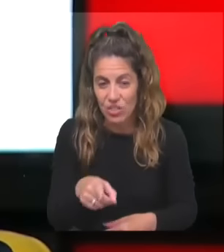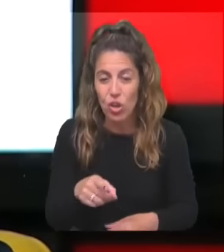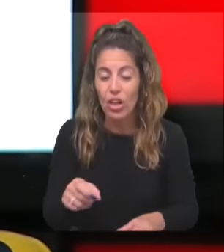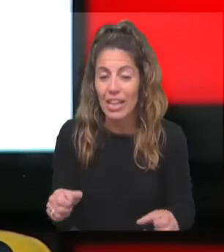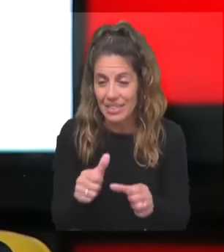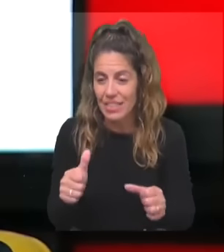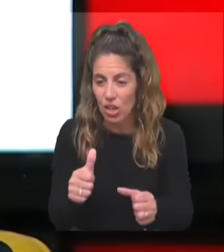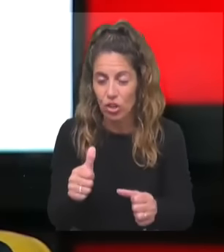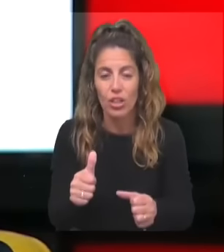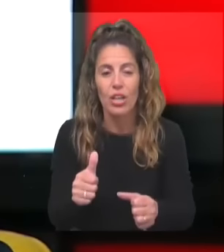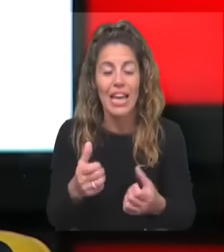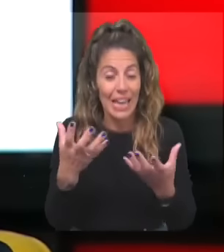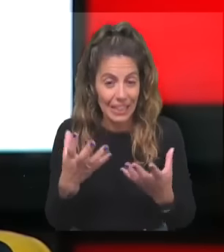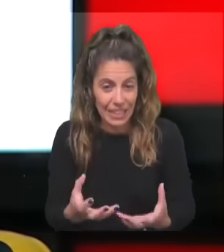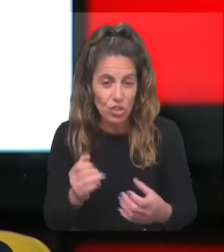intentó